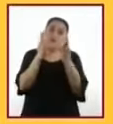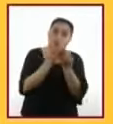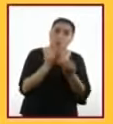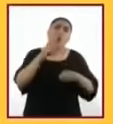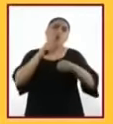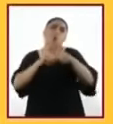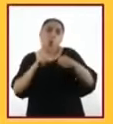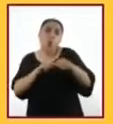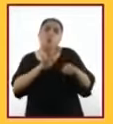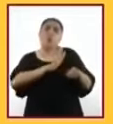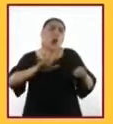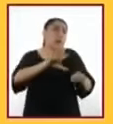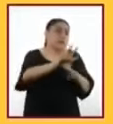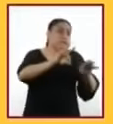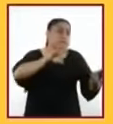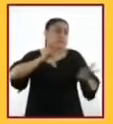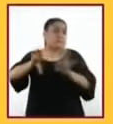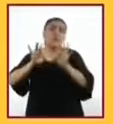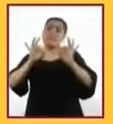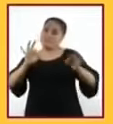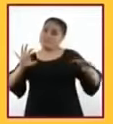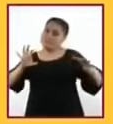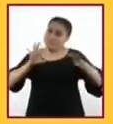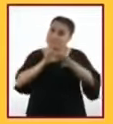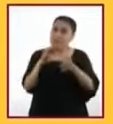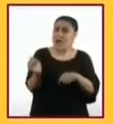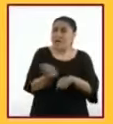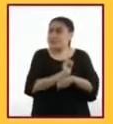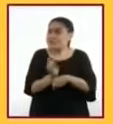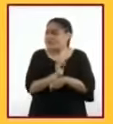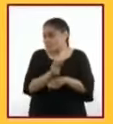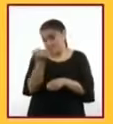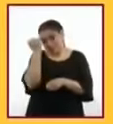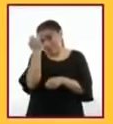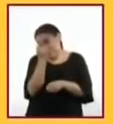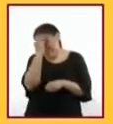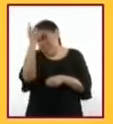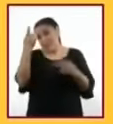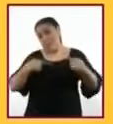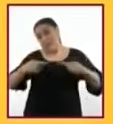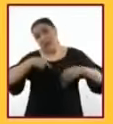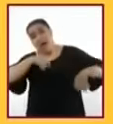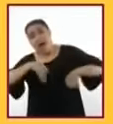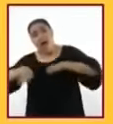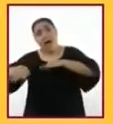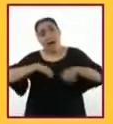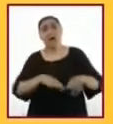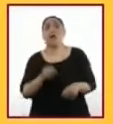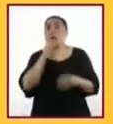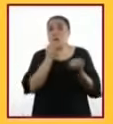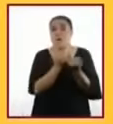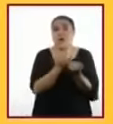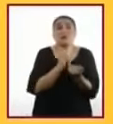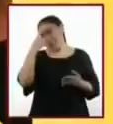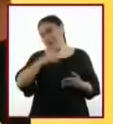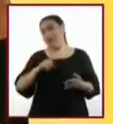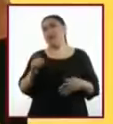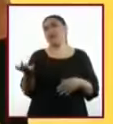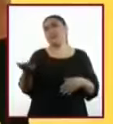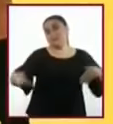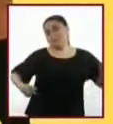que hayan seleccionado sean coherentes con el personaje que han inventado, así como con la circunstancia en la que se